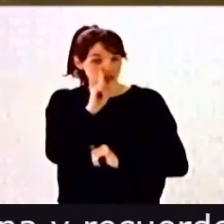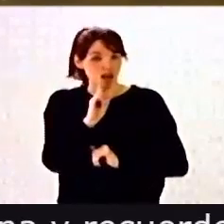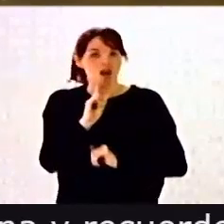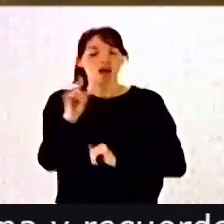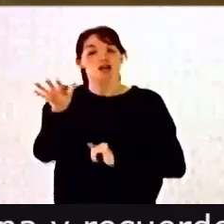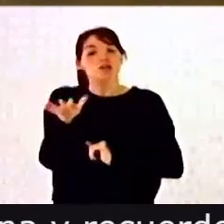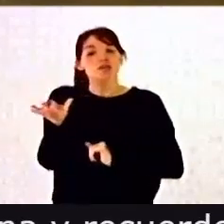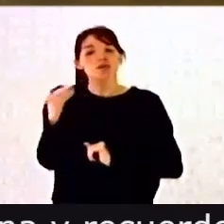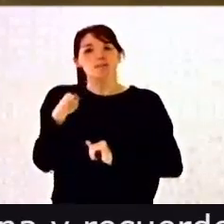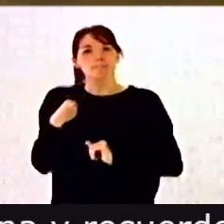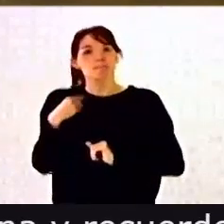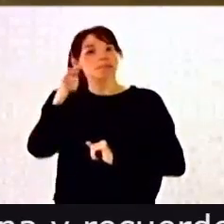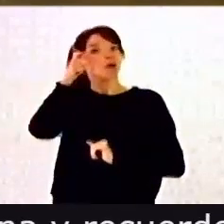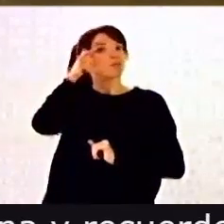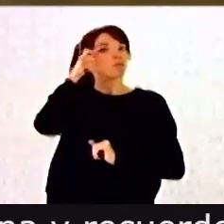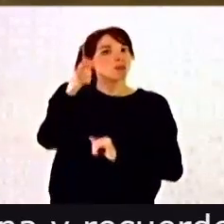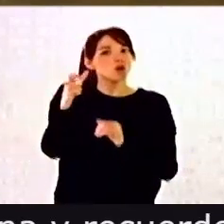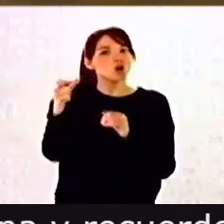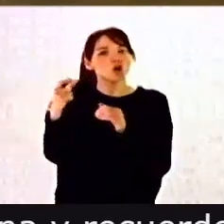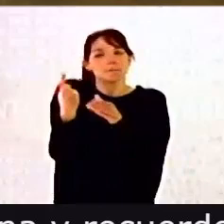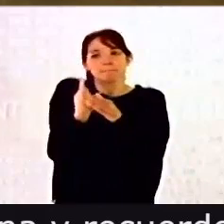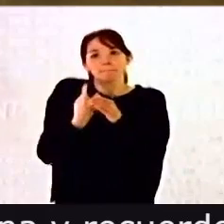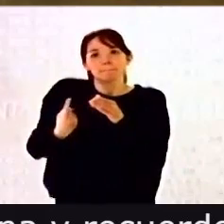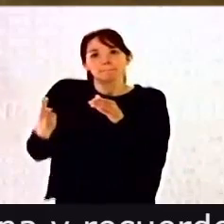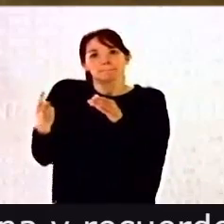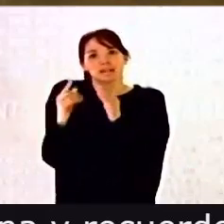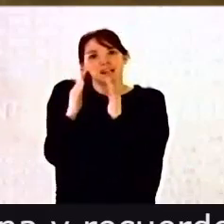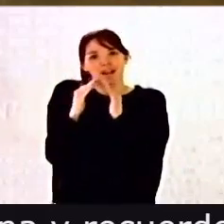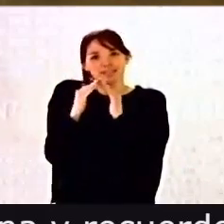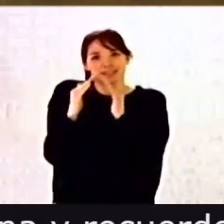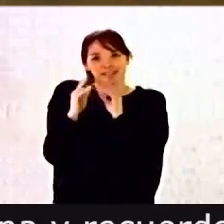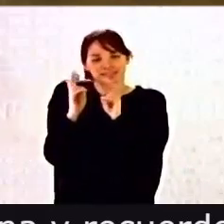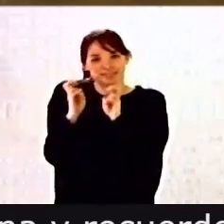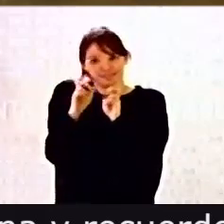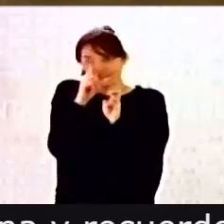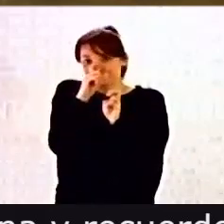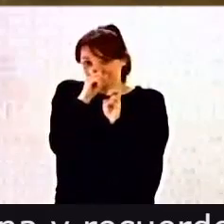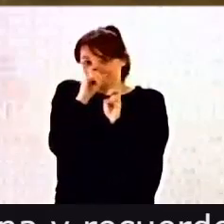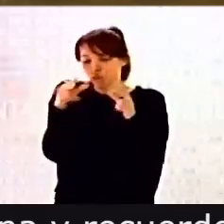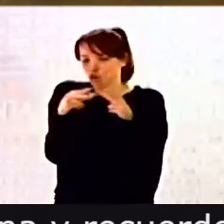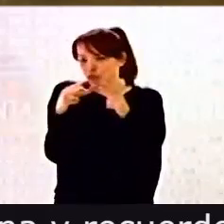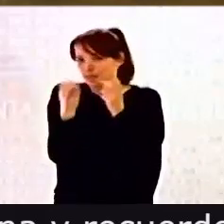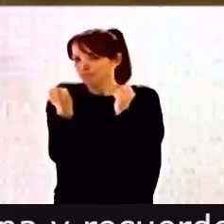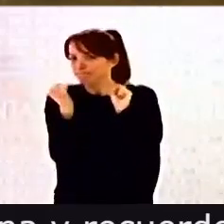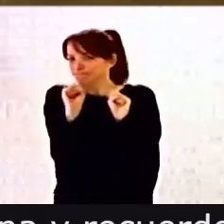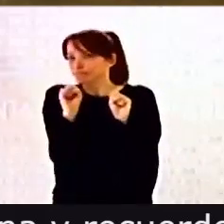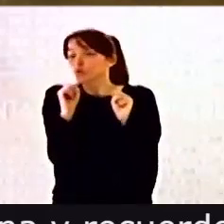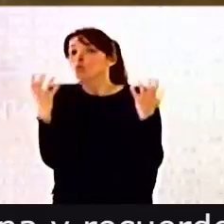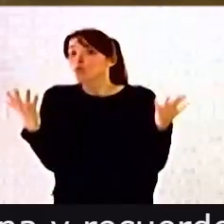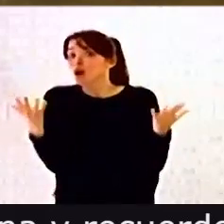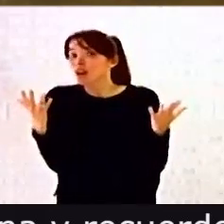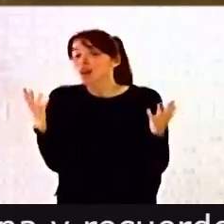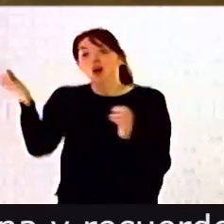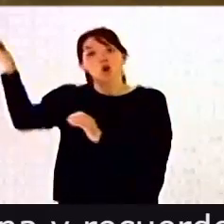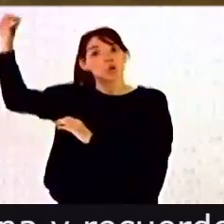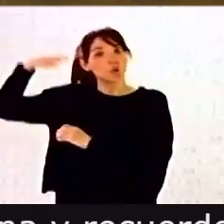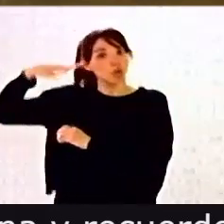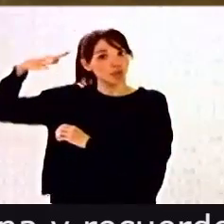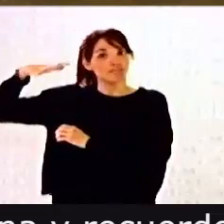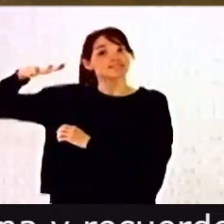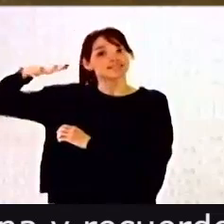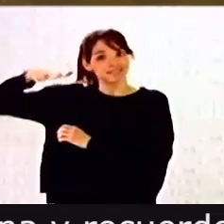que el pueblo que tuvimos que aislar domiciliariamente y socialmente fue Arroyo de la Luz, que se encuentra en esa